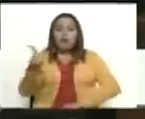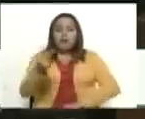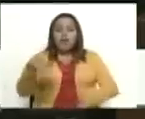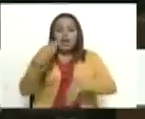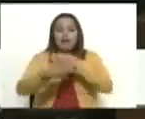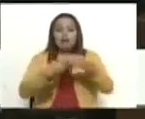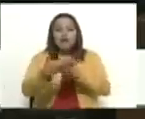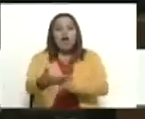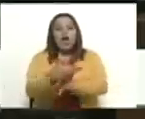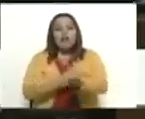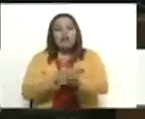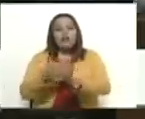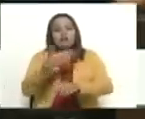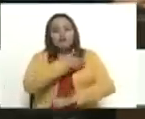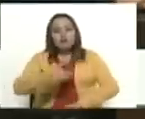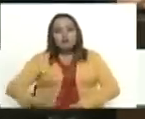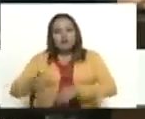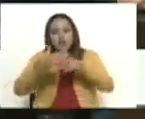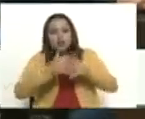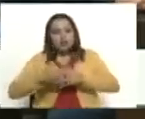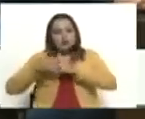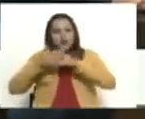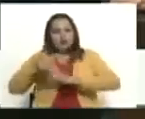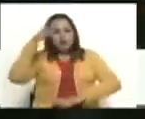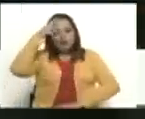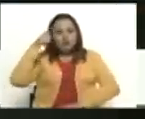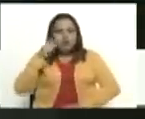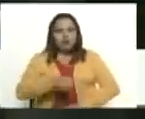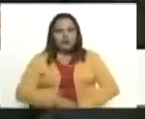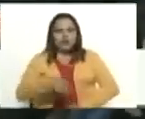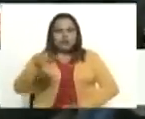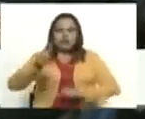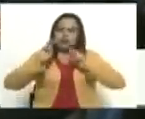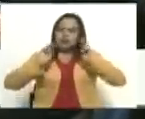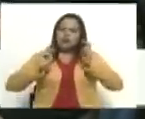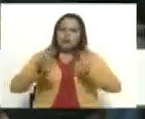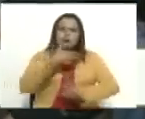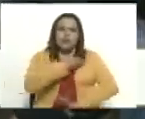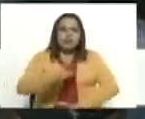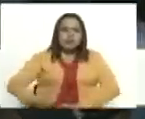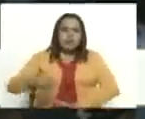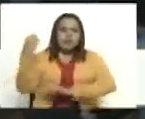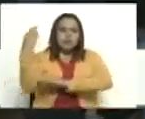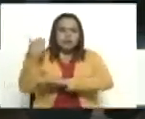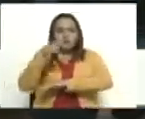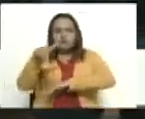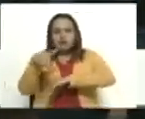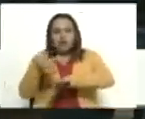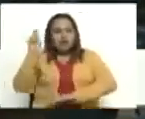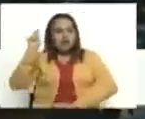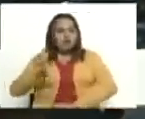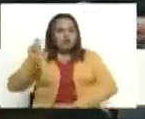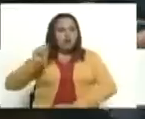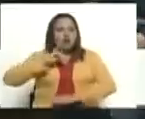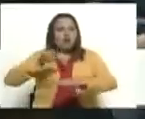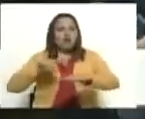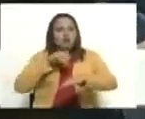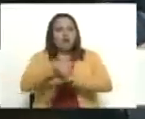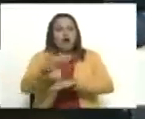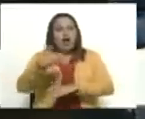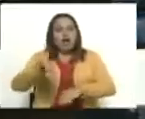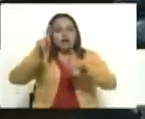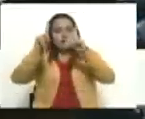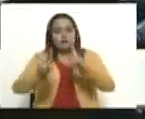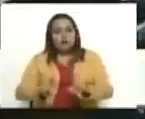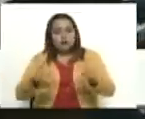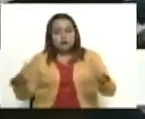del expresidente de los Estados Unidos, Donald Trump. A propósito de este tema, el presidente del Parlamento venezolano, diputado Jorge Rodríguez, pues ha designado